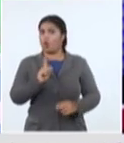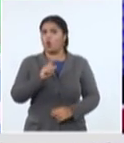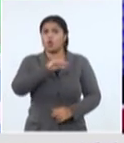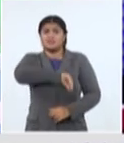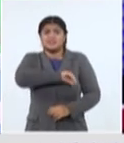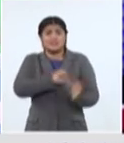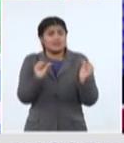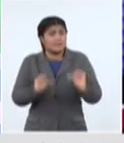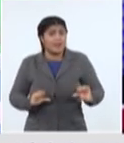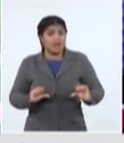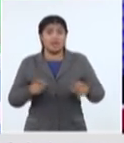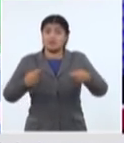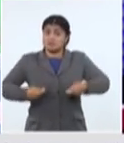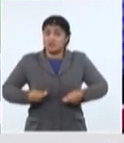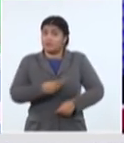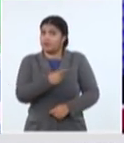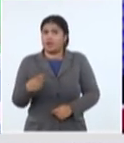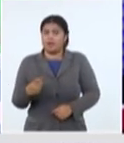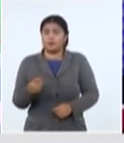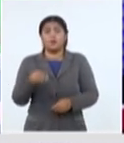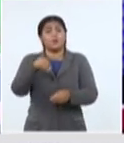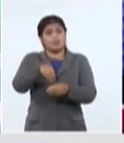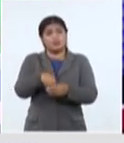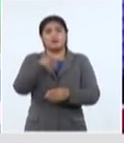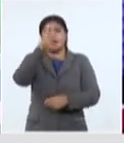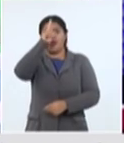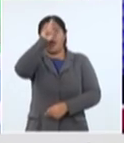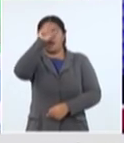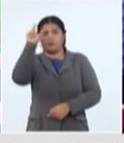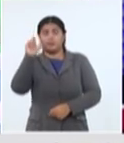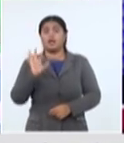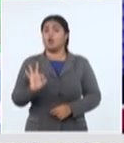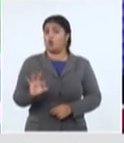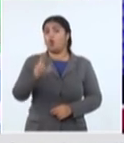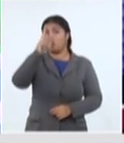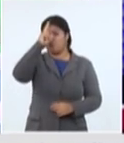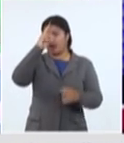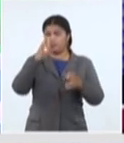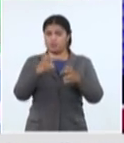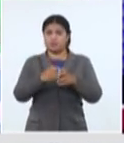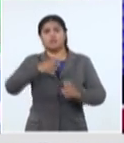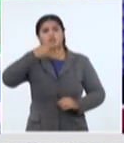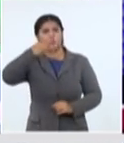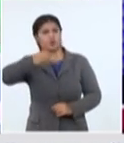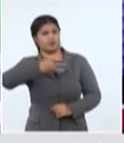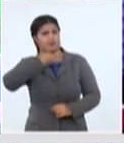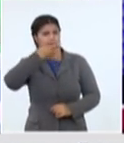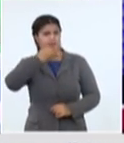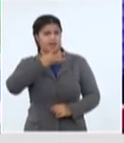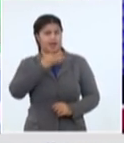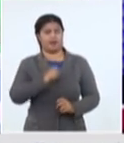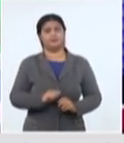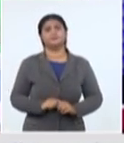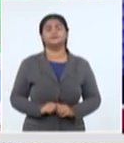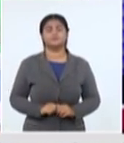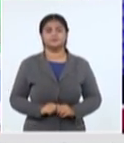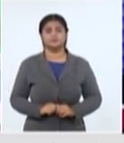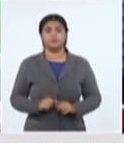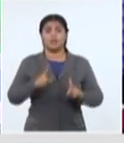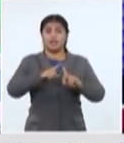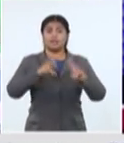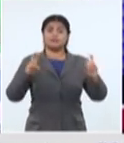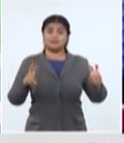visto incluso casi todas las mañanas cuando ustedes pues explican y hacen referencia a lo que está pasando. Ese es otro tema importante. Otro